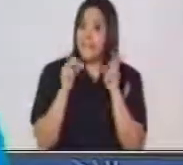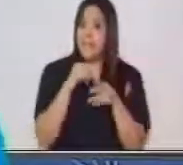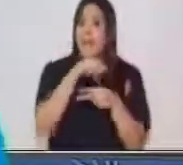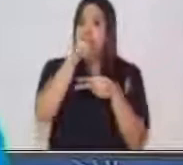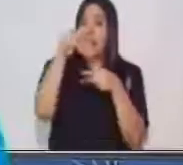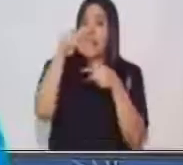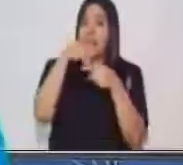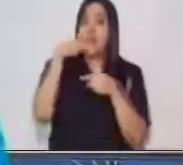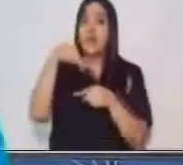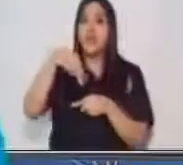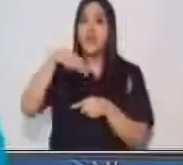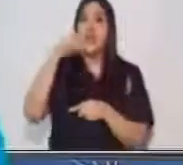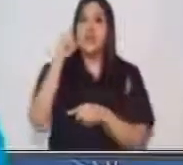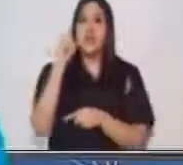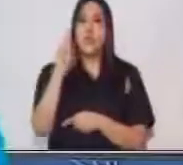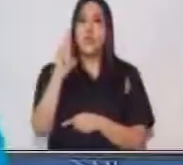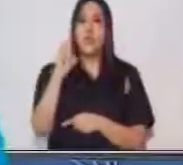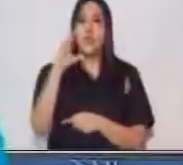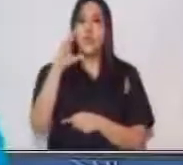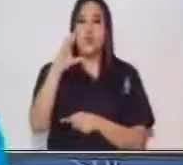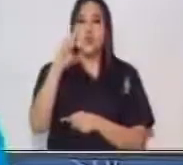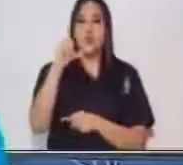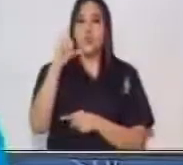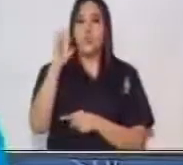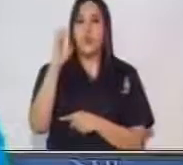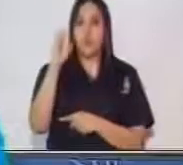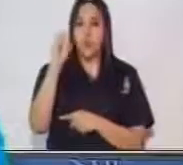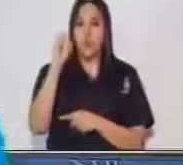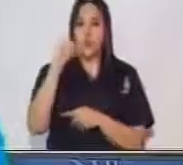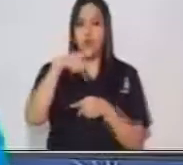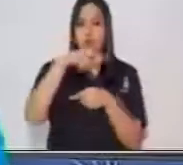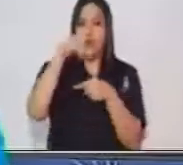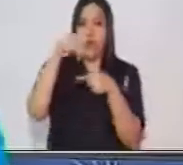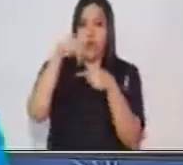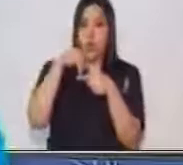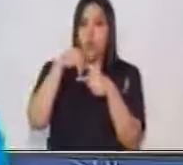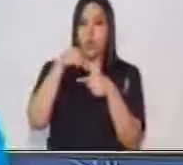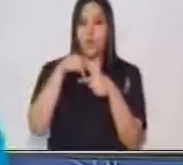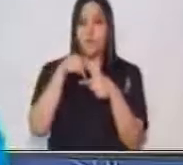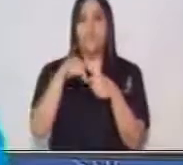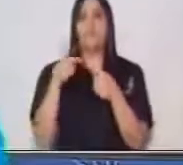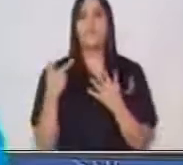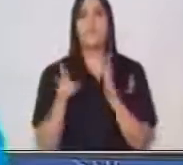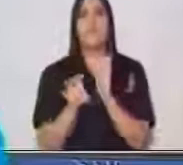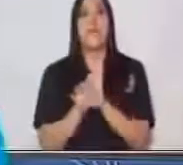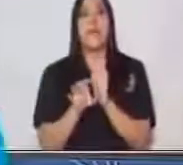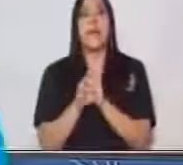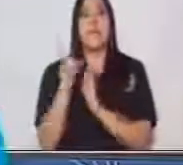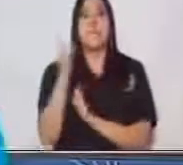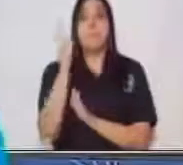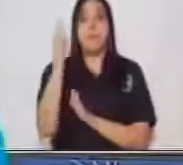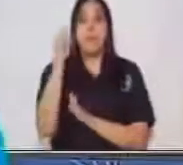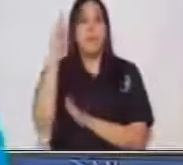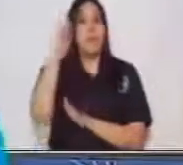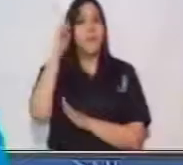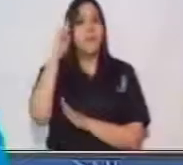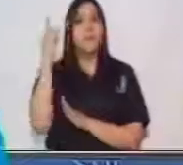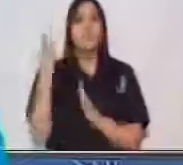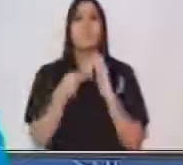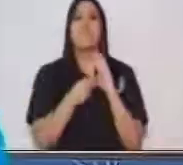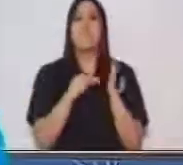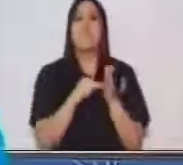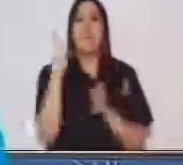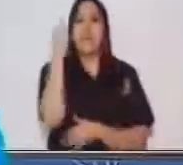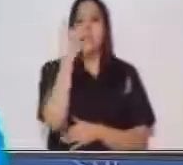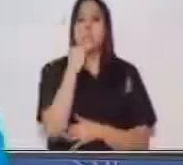del sujeto, vamos a recordar primero lo que son los sustantivos, para lo cual vamos a ver en